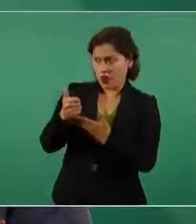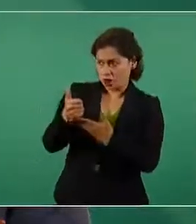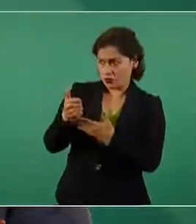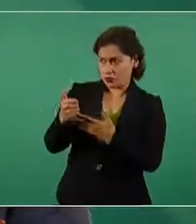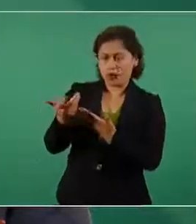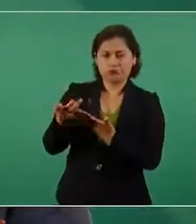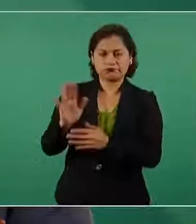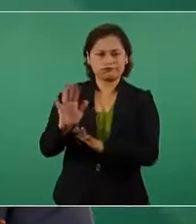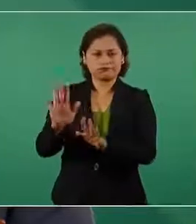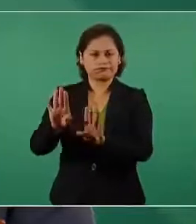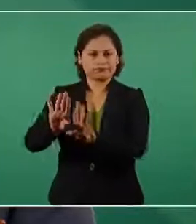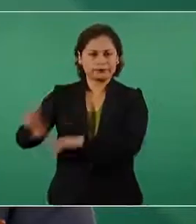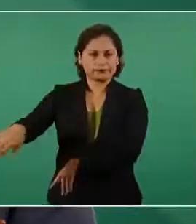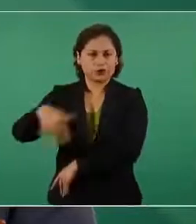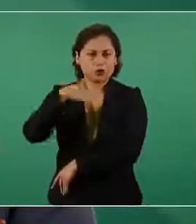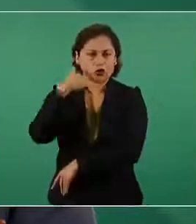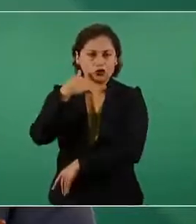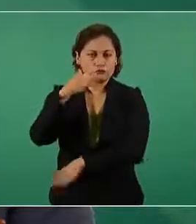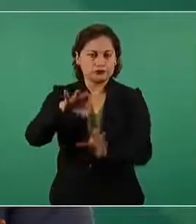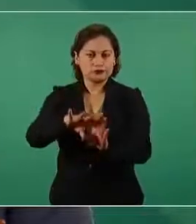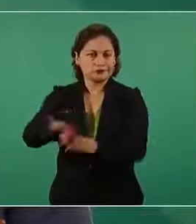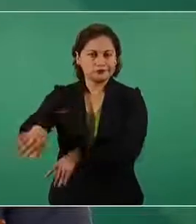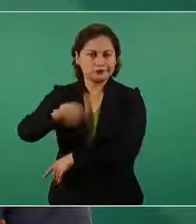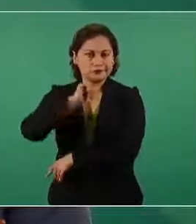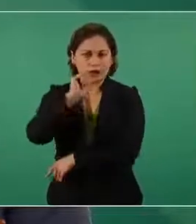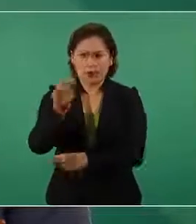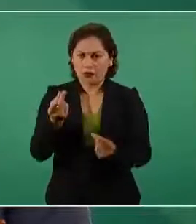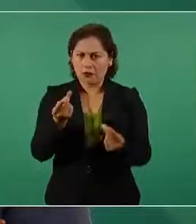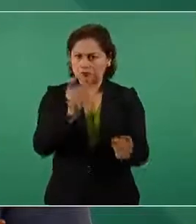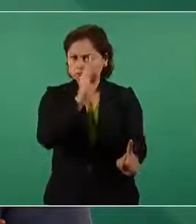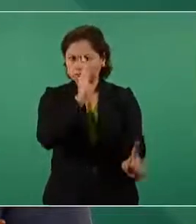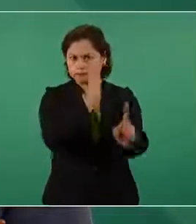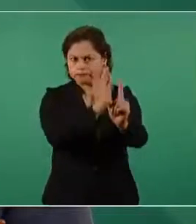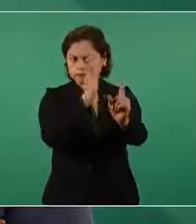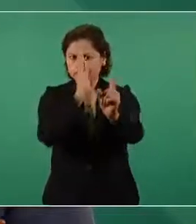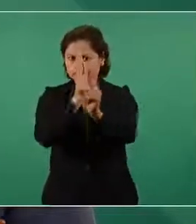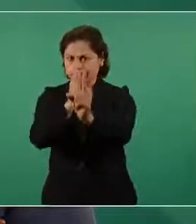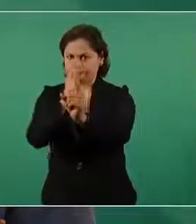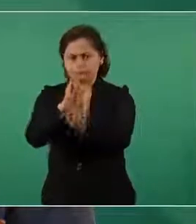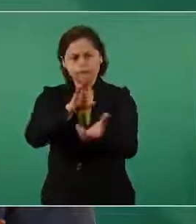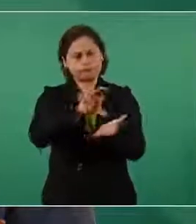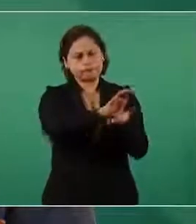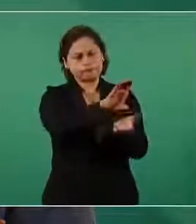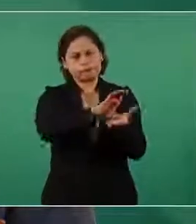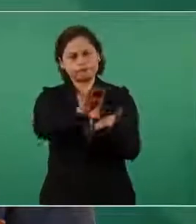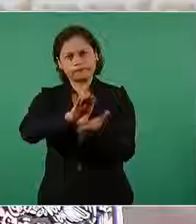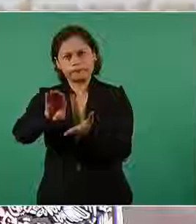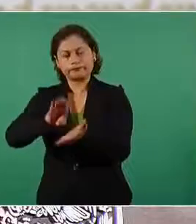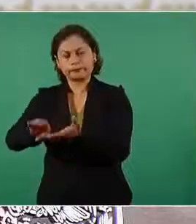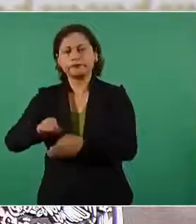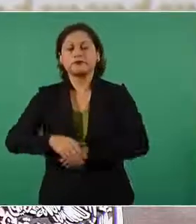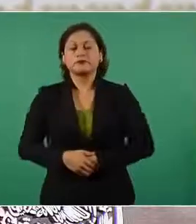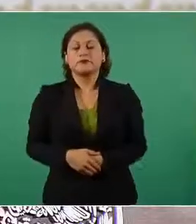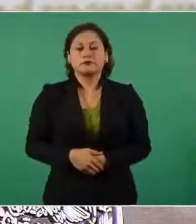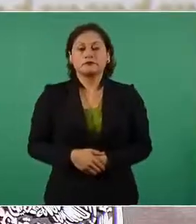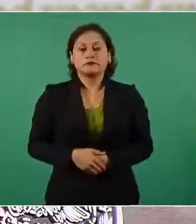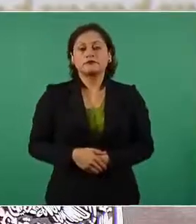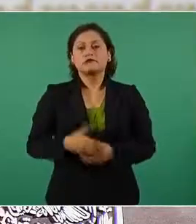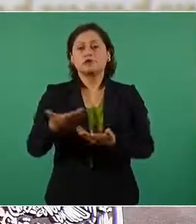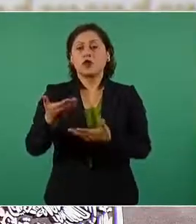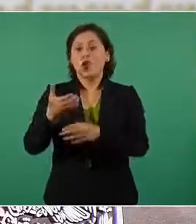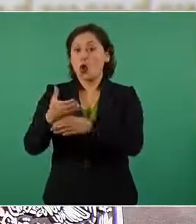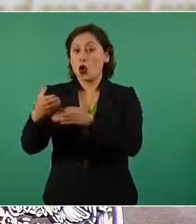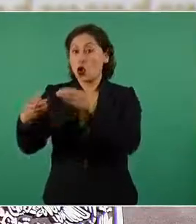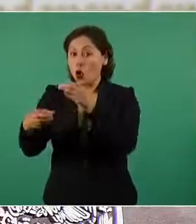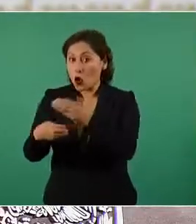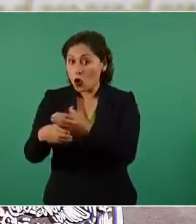sin corrupción y sin tardanzas. Y los paquetes de enseres, pues ya la Secretaría de la